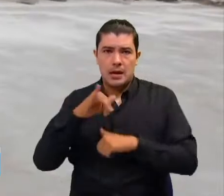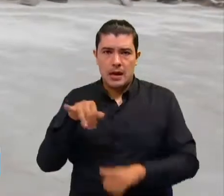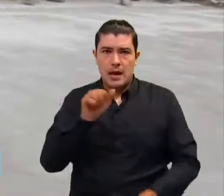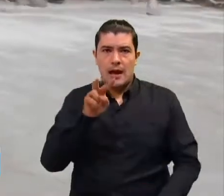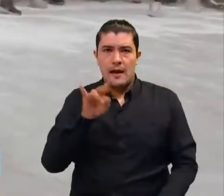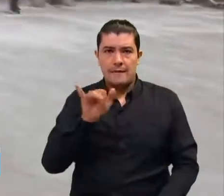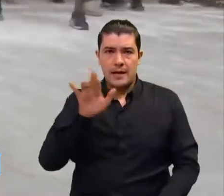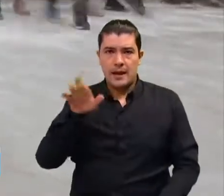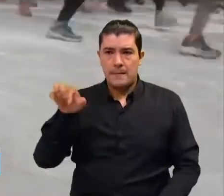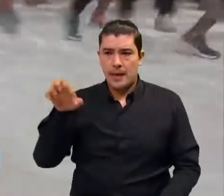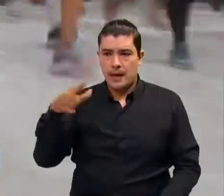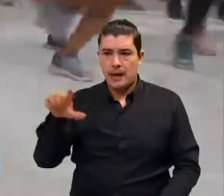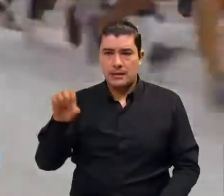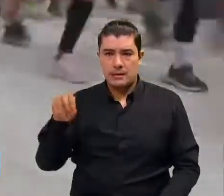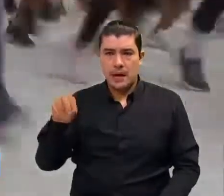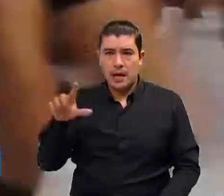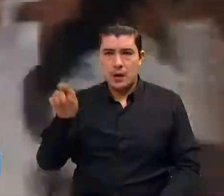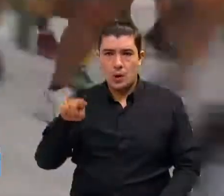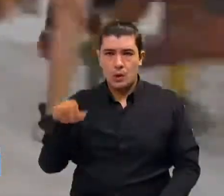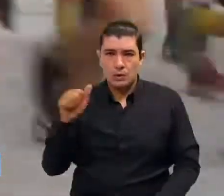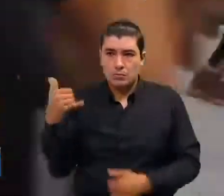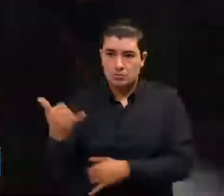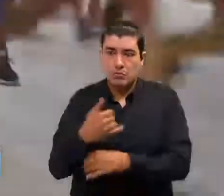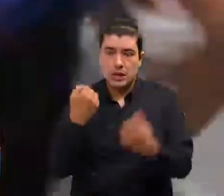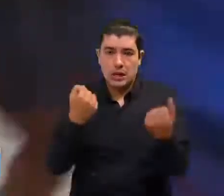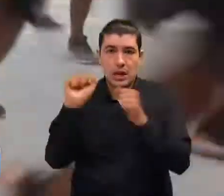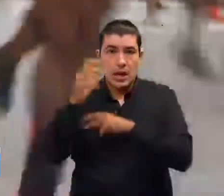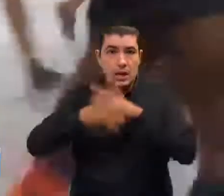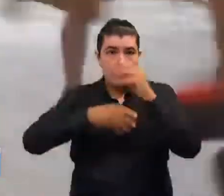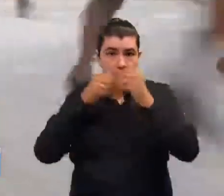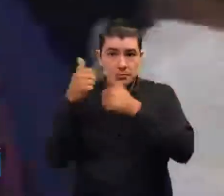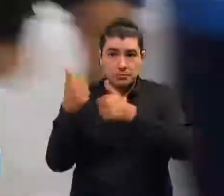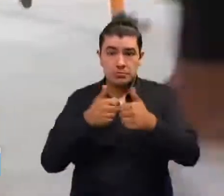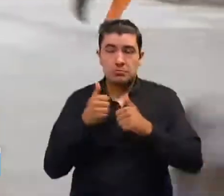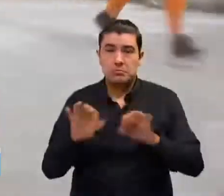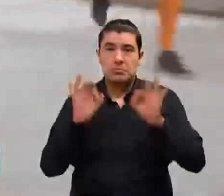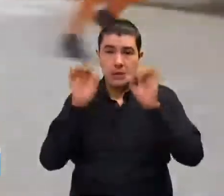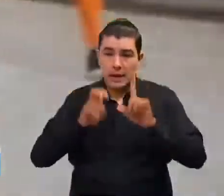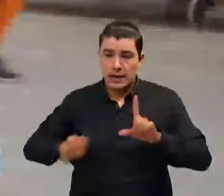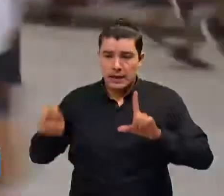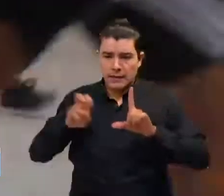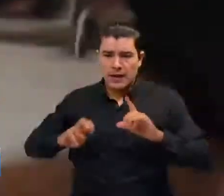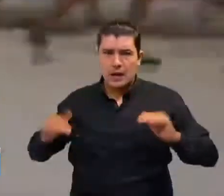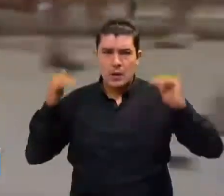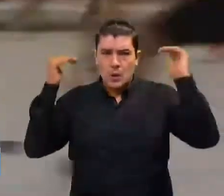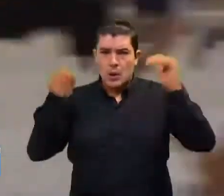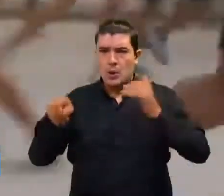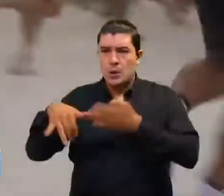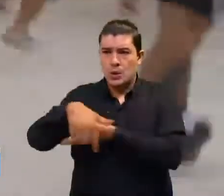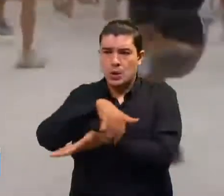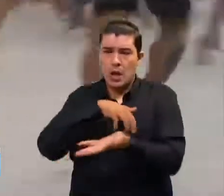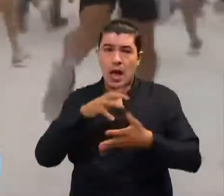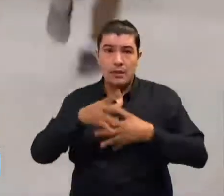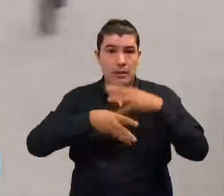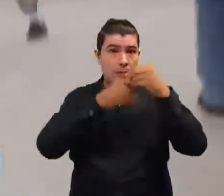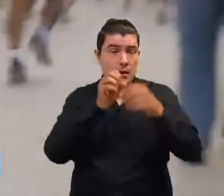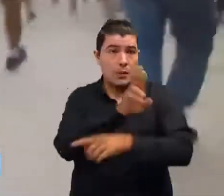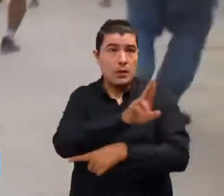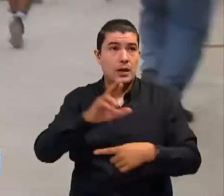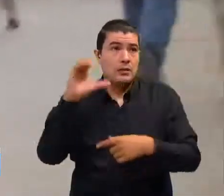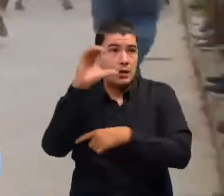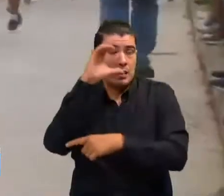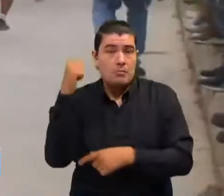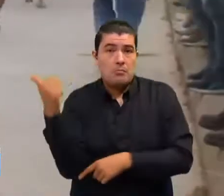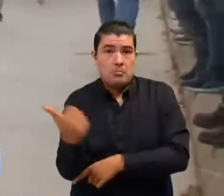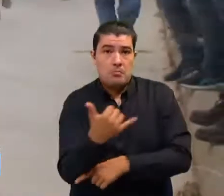Peñalosa a quedarse con el título. Y hubo una fiesta de los atletas de alto rendimiento de Santander y del Oriente Colombiano en este,